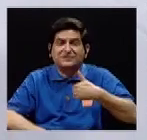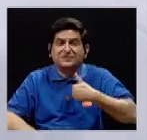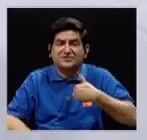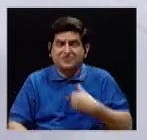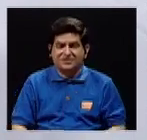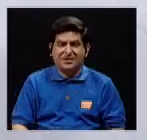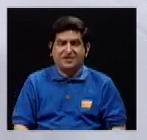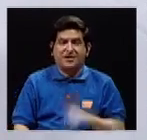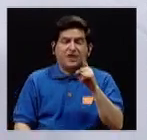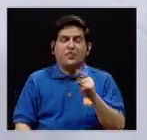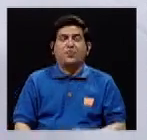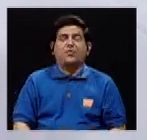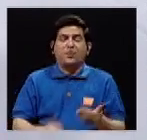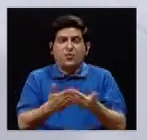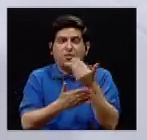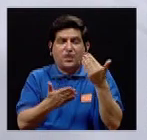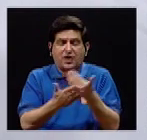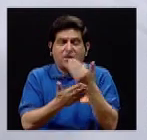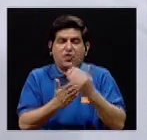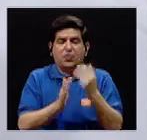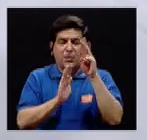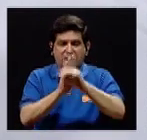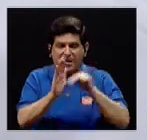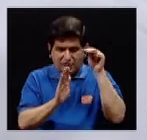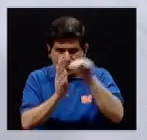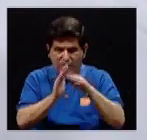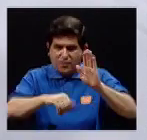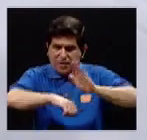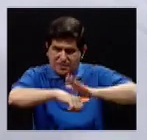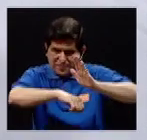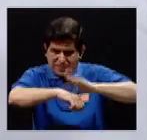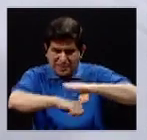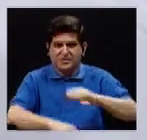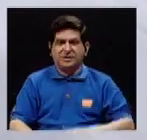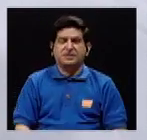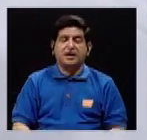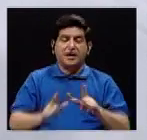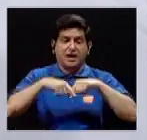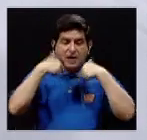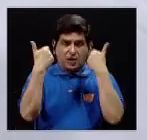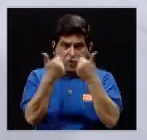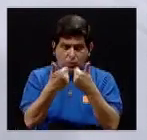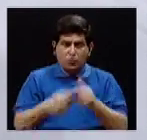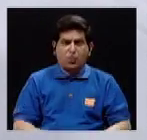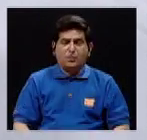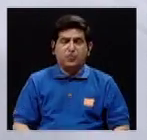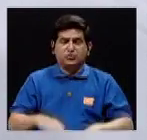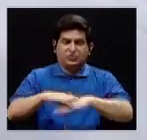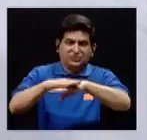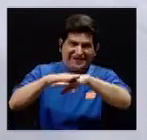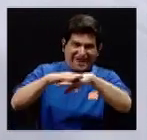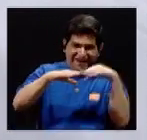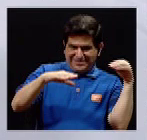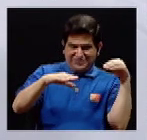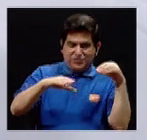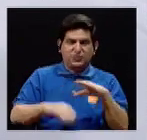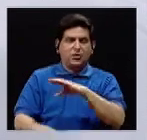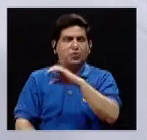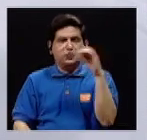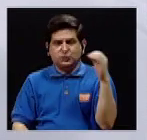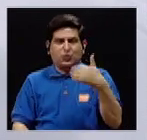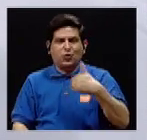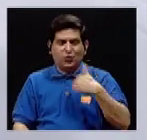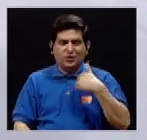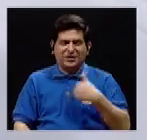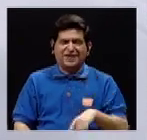eh una Innovación curricular que permita eh que grupos que han sido excluidos eh o